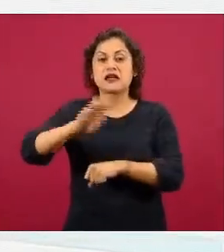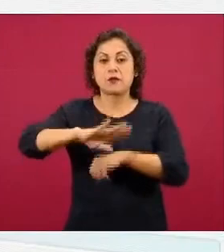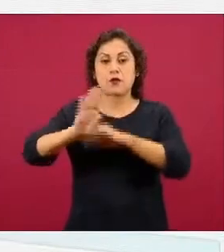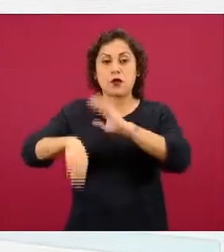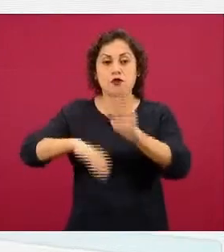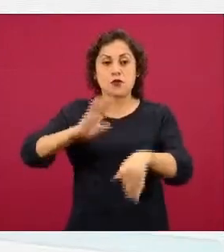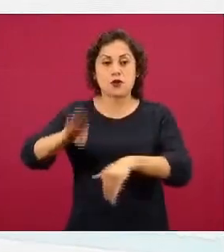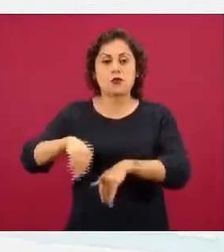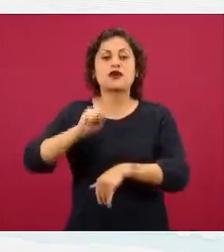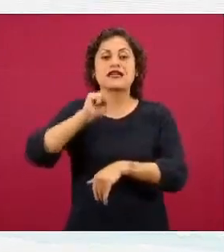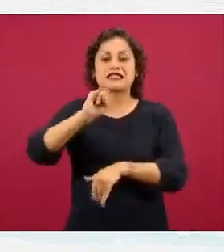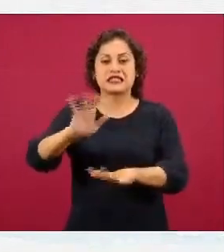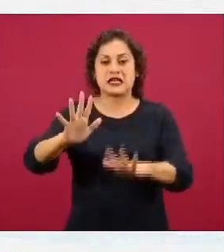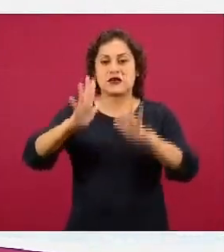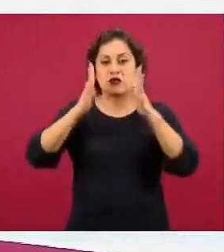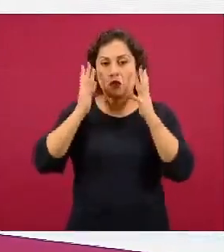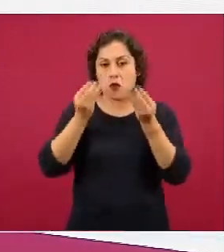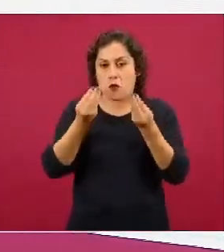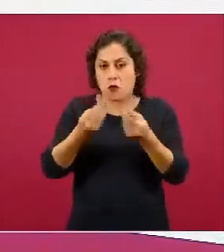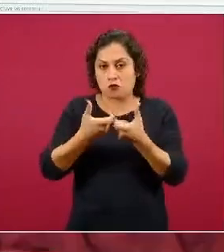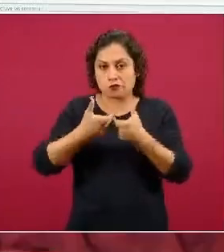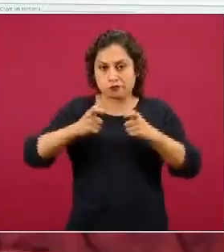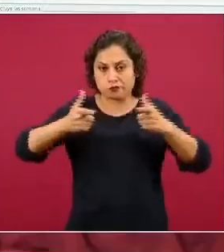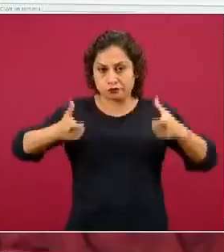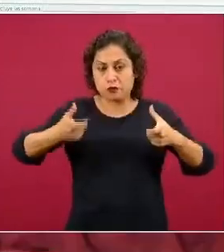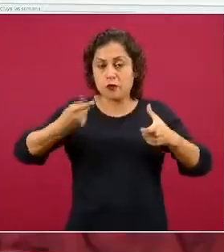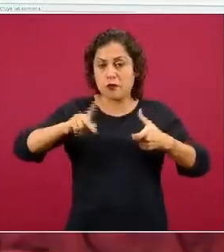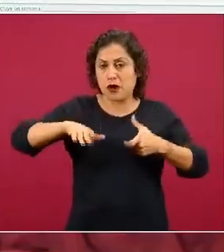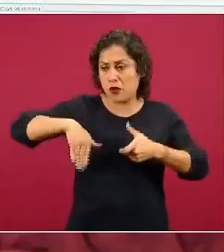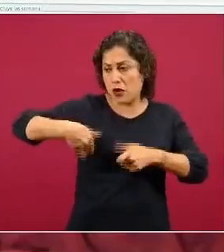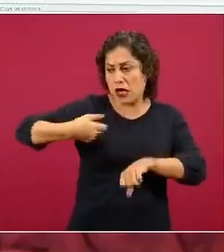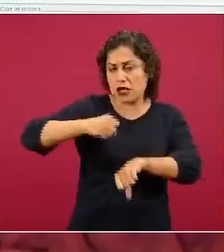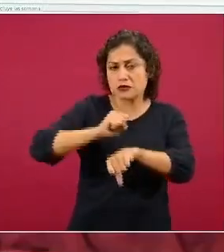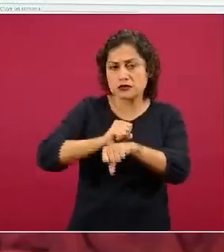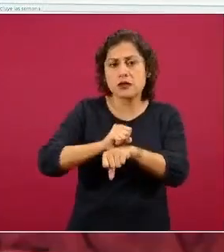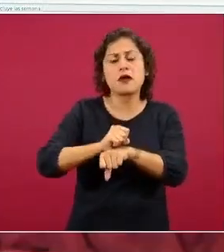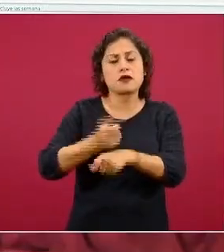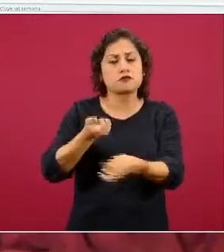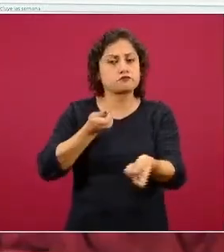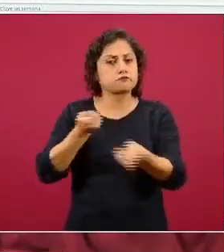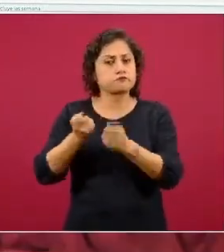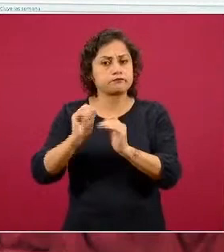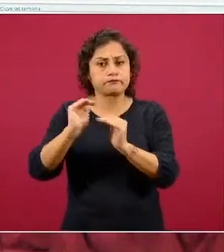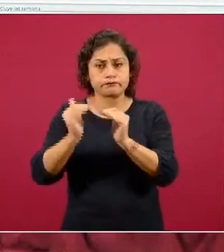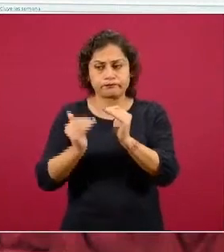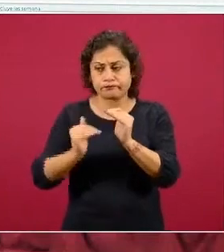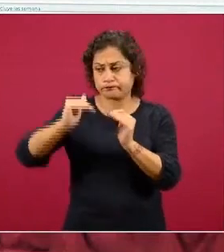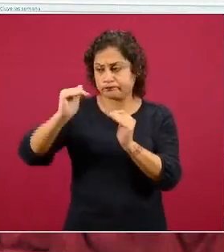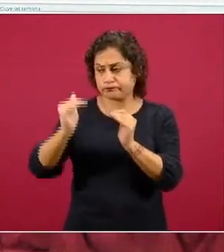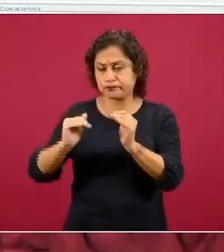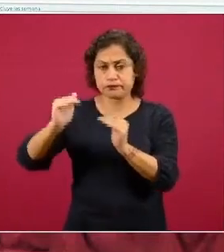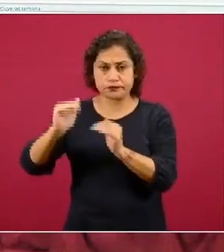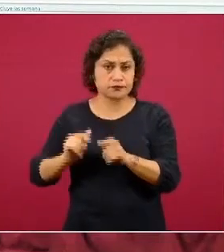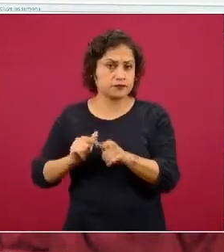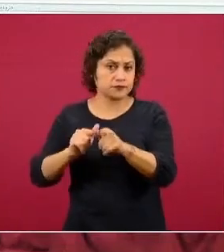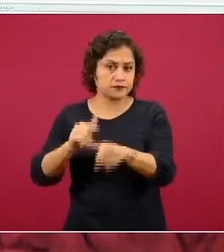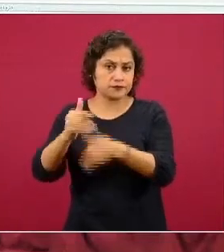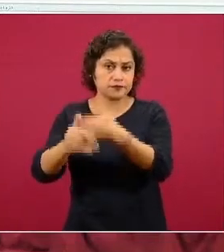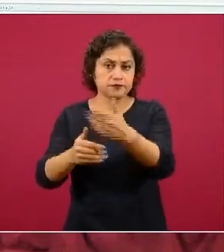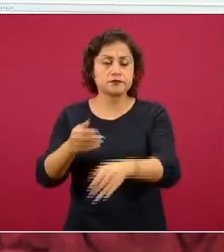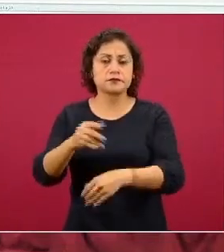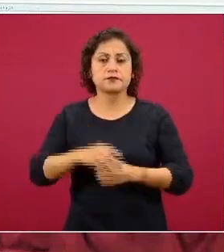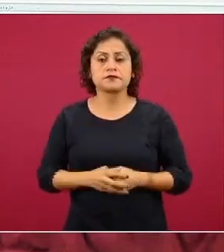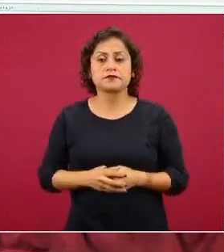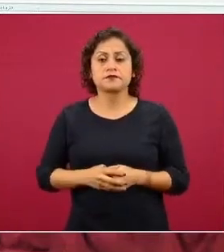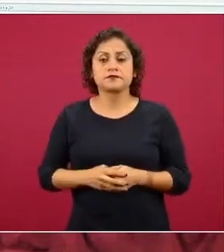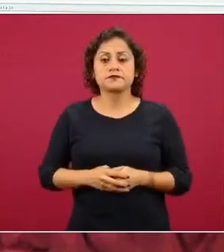pero prácticamente en las últimas semanas ha estado dentro del rango con subidas y bajadas de acuerdo al promedio. La